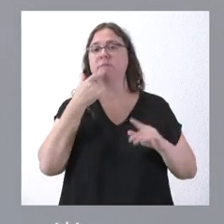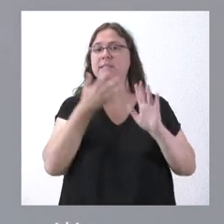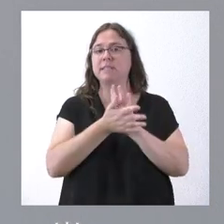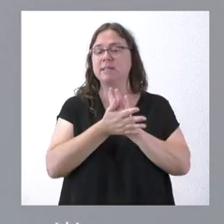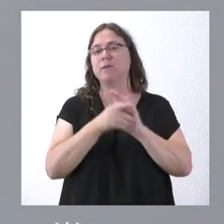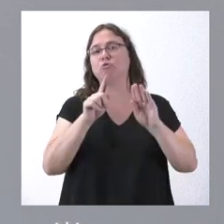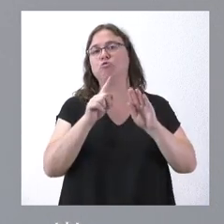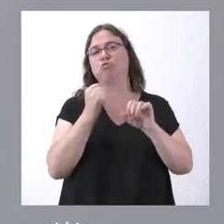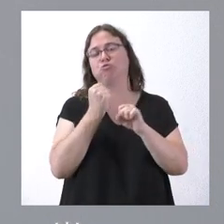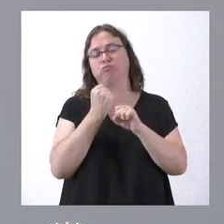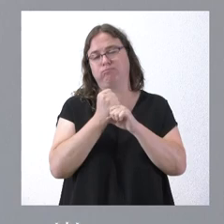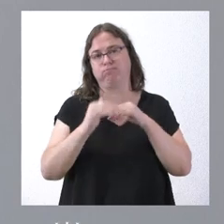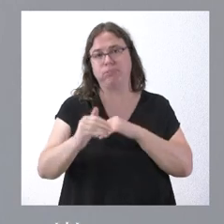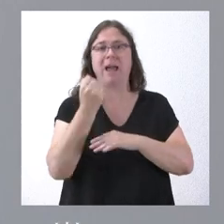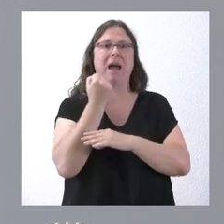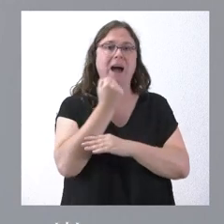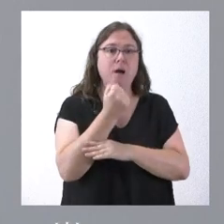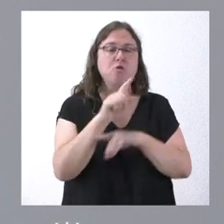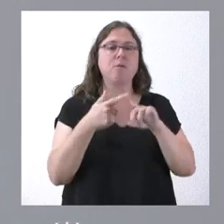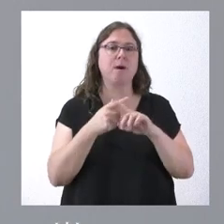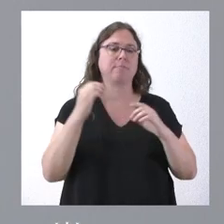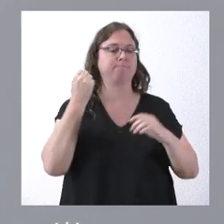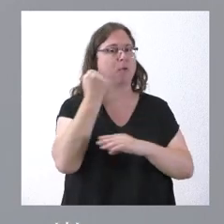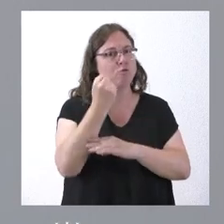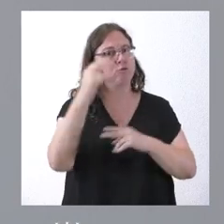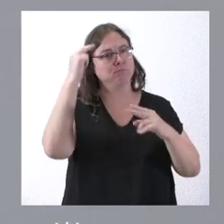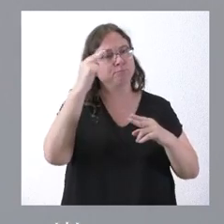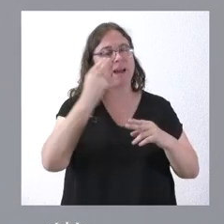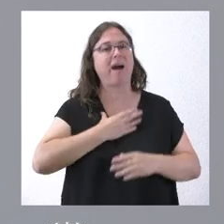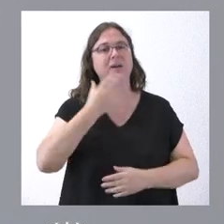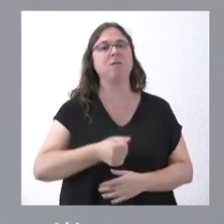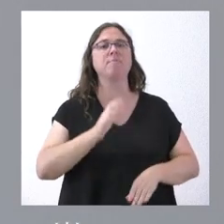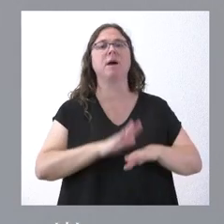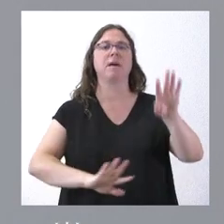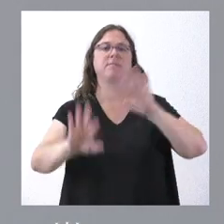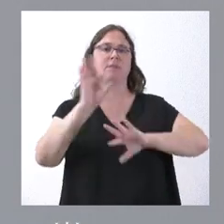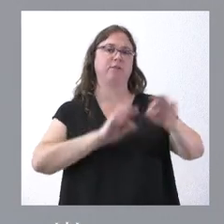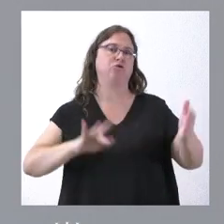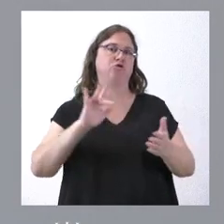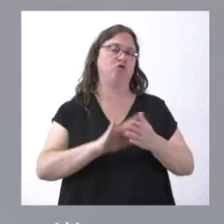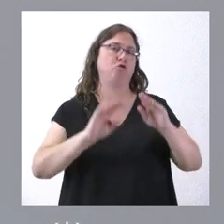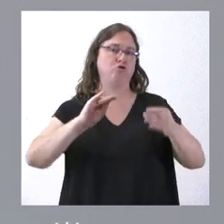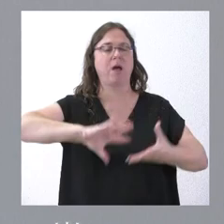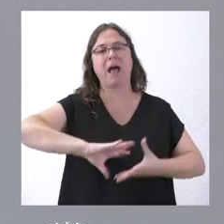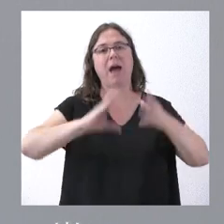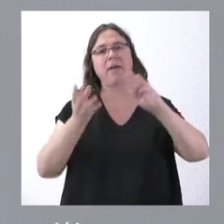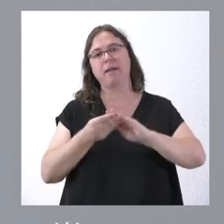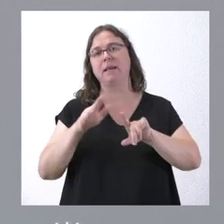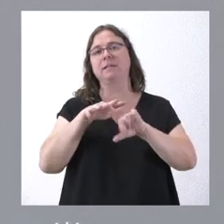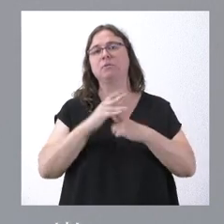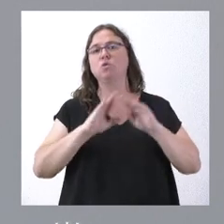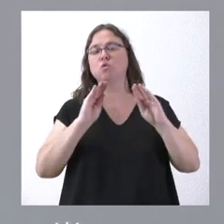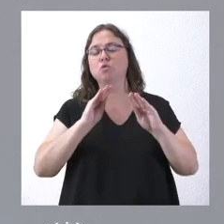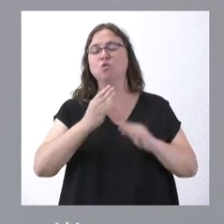dirección en el que estamos hablando, el de apoyo y el de respaldo a los ayuntamientos para las decisiones que pudieran tomar que se adapten mejor a las circunstancias de su